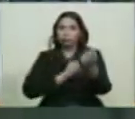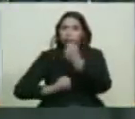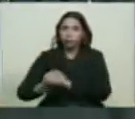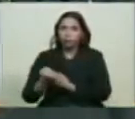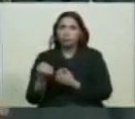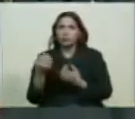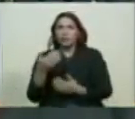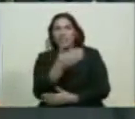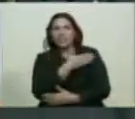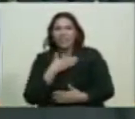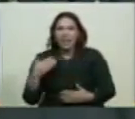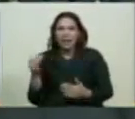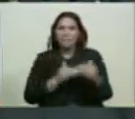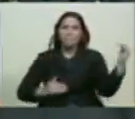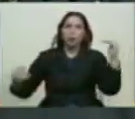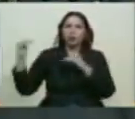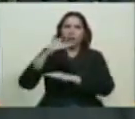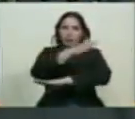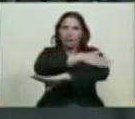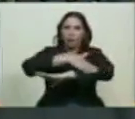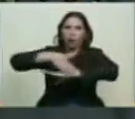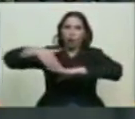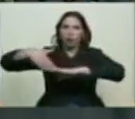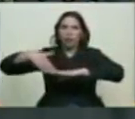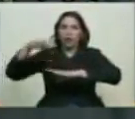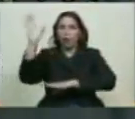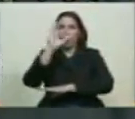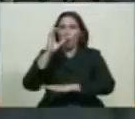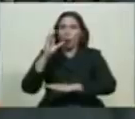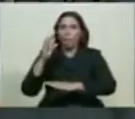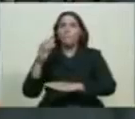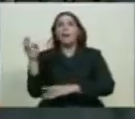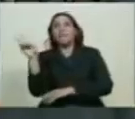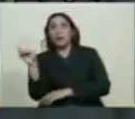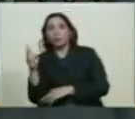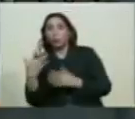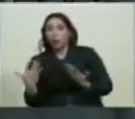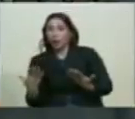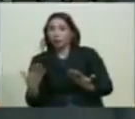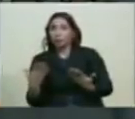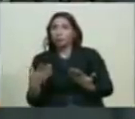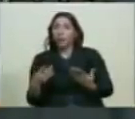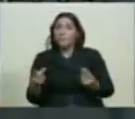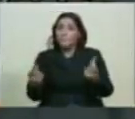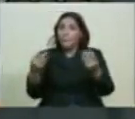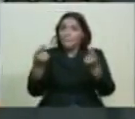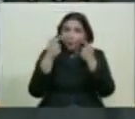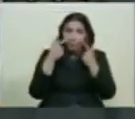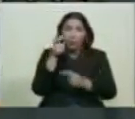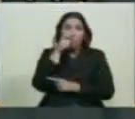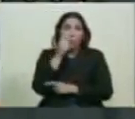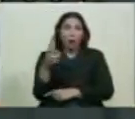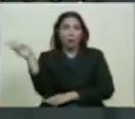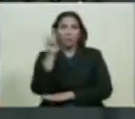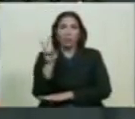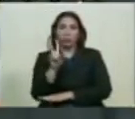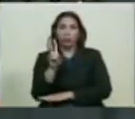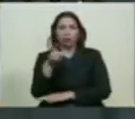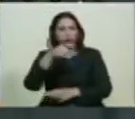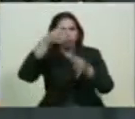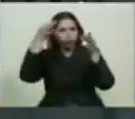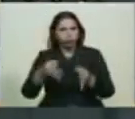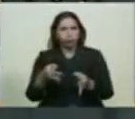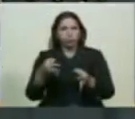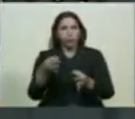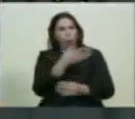pretenden montarse en la frontera. Alerto al pueblo venezolano y tengo la seguridad,